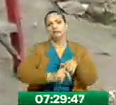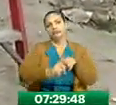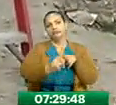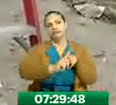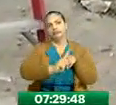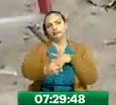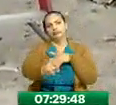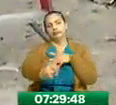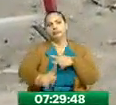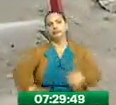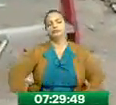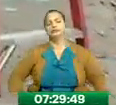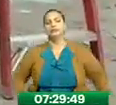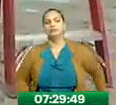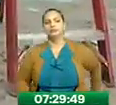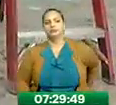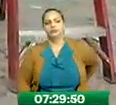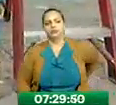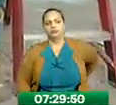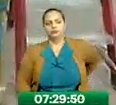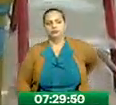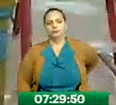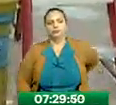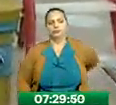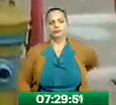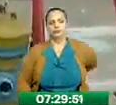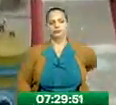retenidos por motivos de investigaciones.